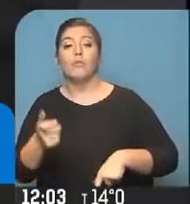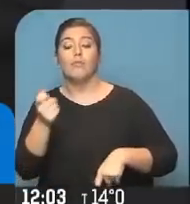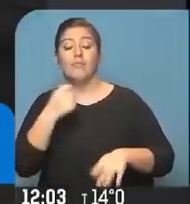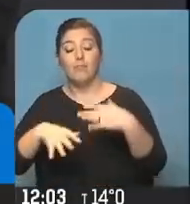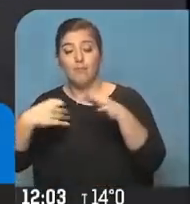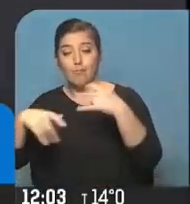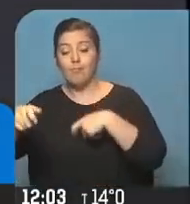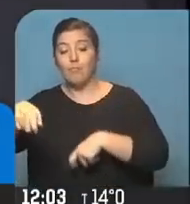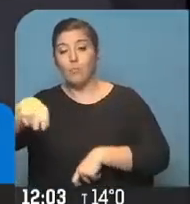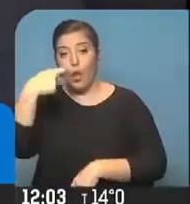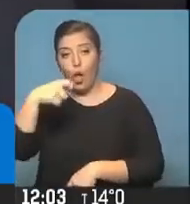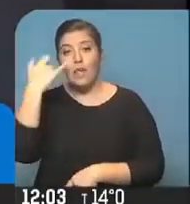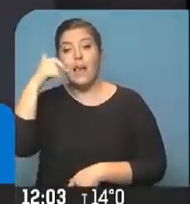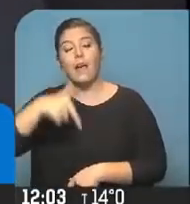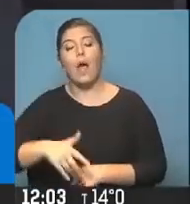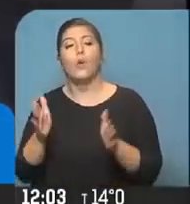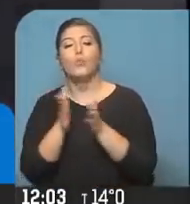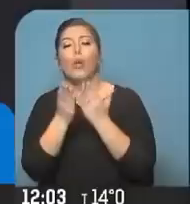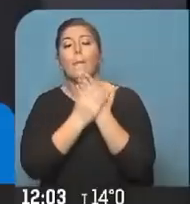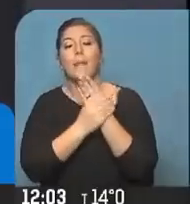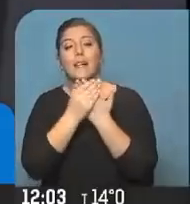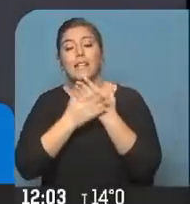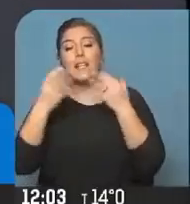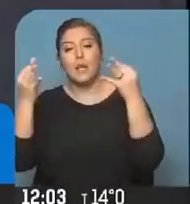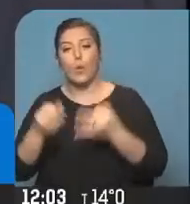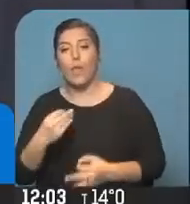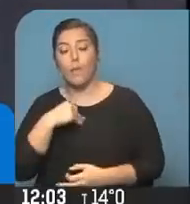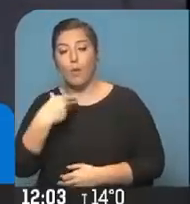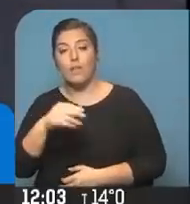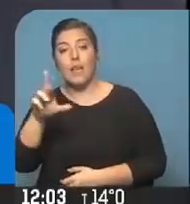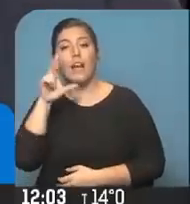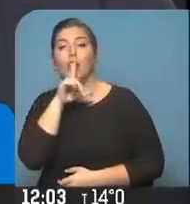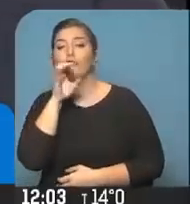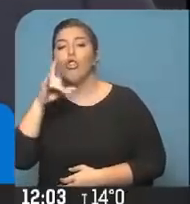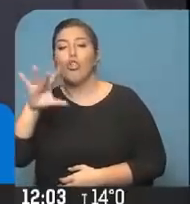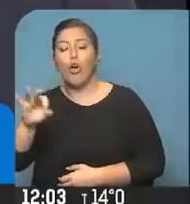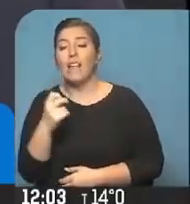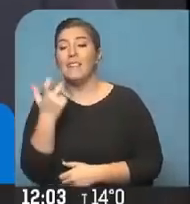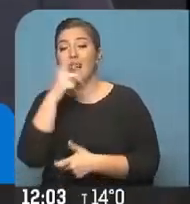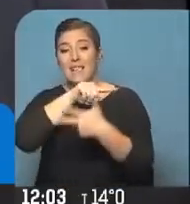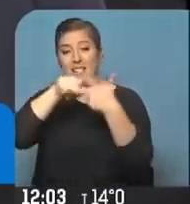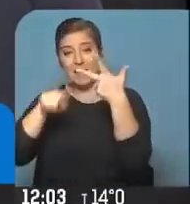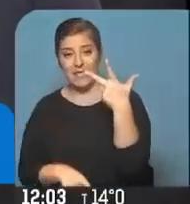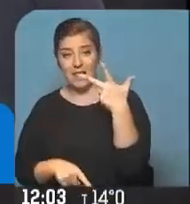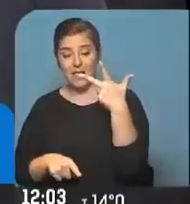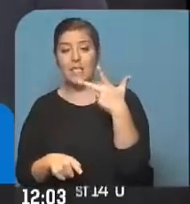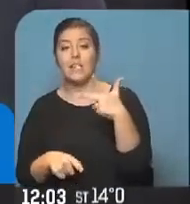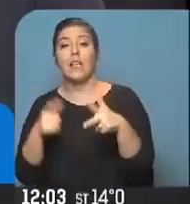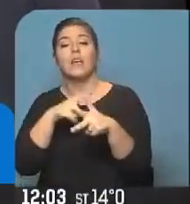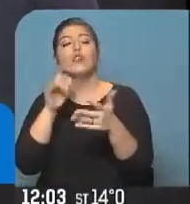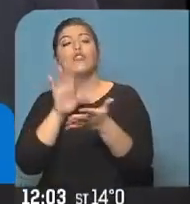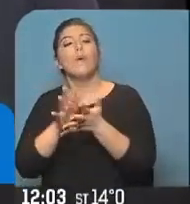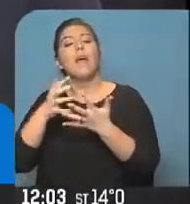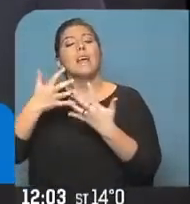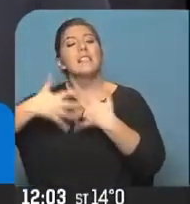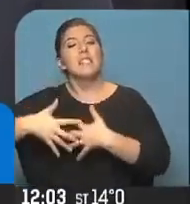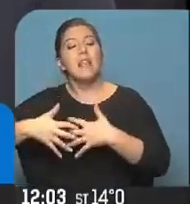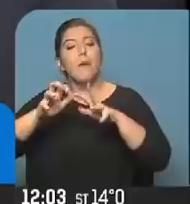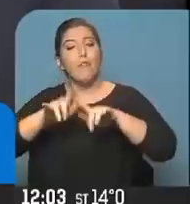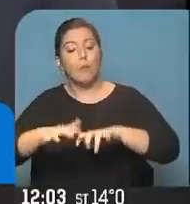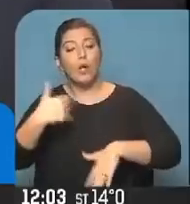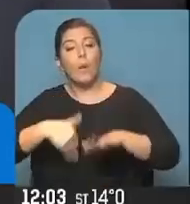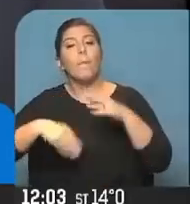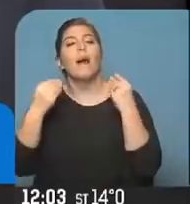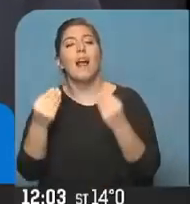estaremos junto con el ministro de seguridad bonaerense con cristian ritondo hay tres ejes según lo que acabamos de escuchar y tienen que dar con un sistema informático para acelerar